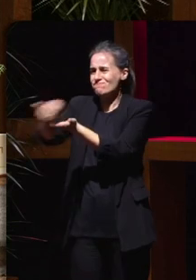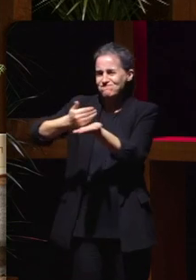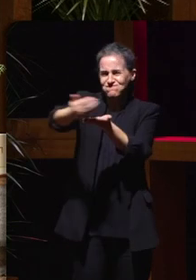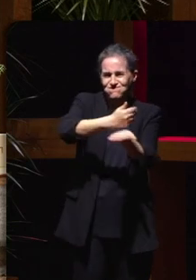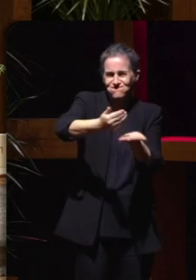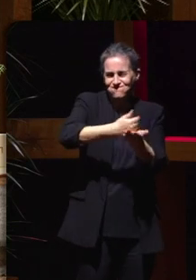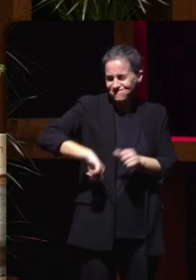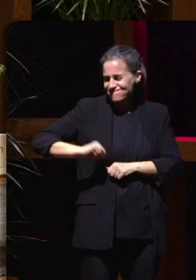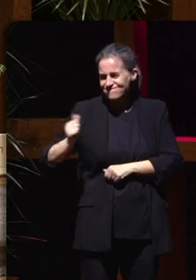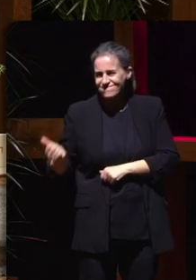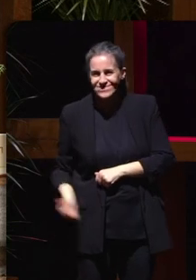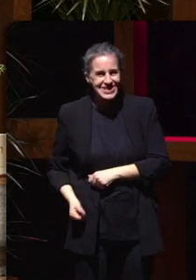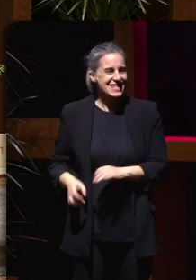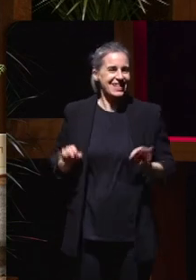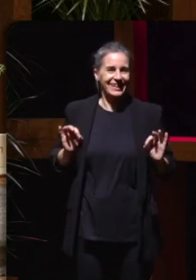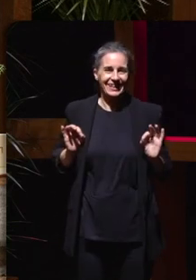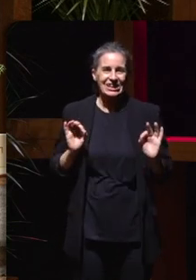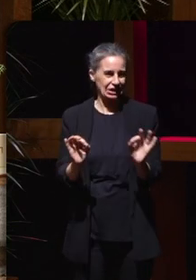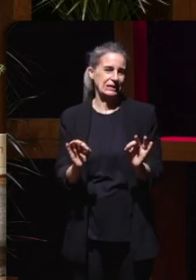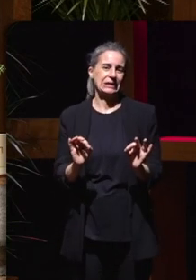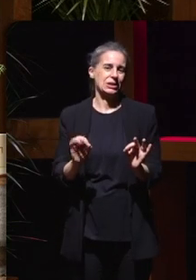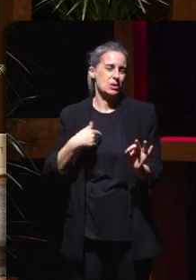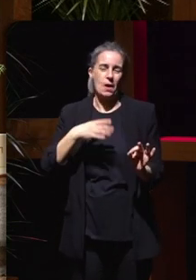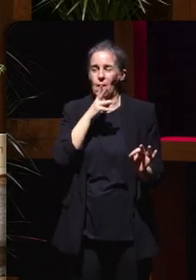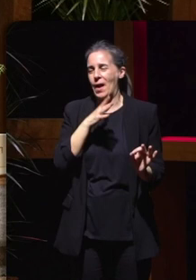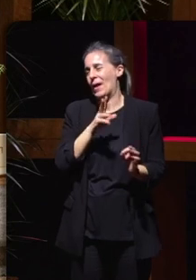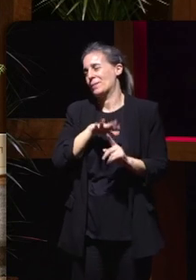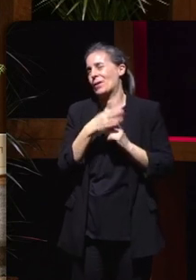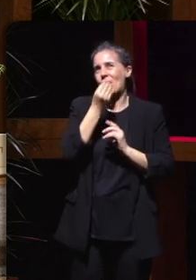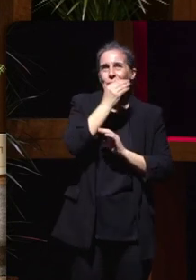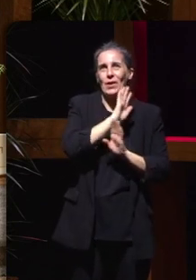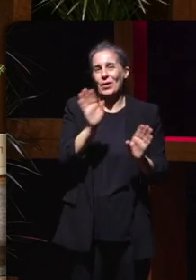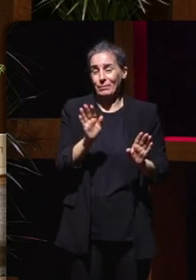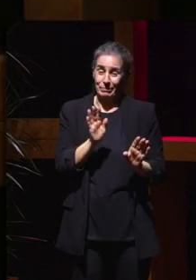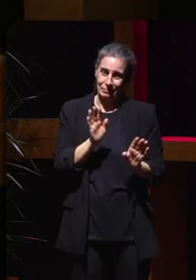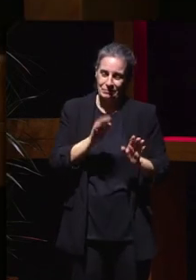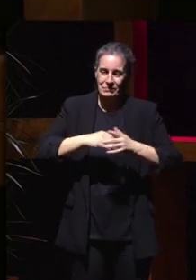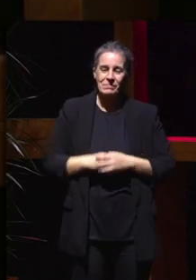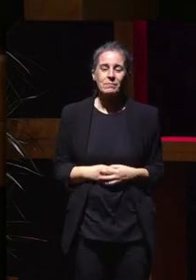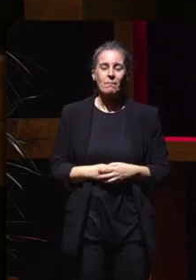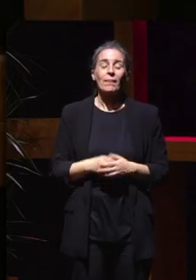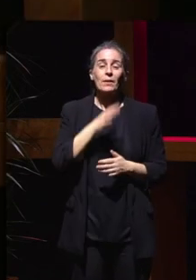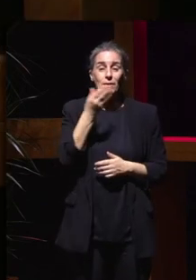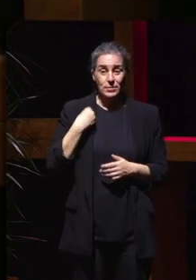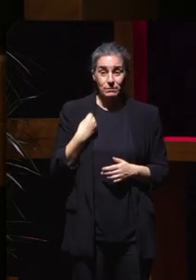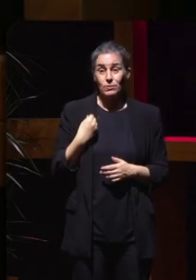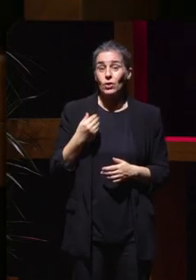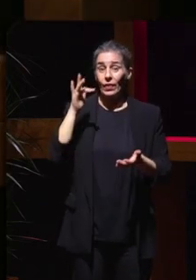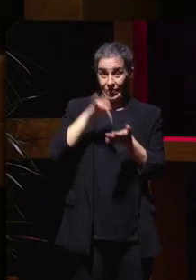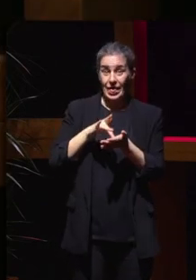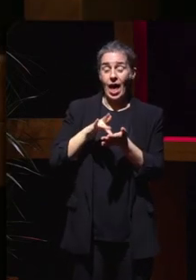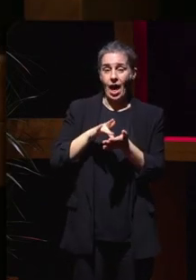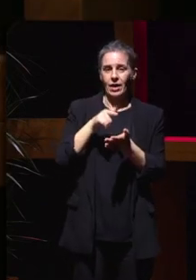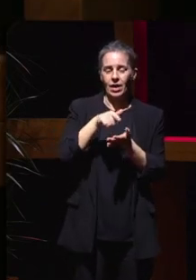una ambulancia sabes esto vamos baime mayor que nunca porque de supe todo en aquel día pasé a ser un